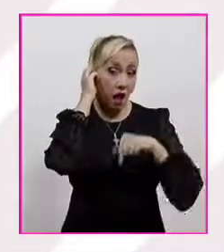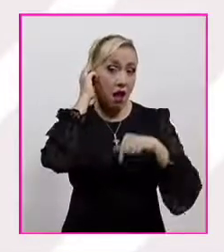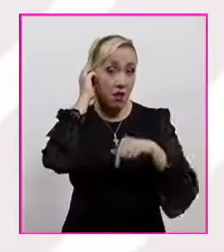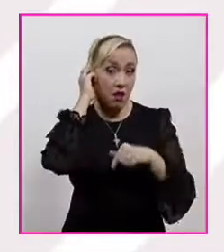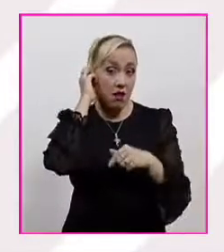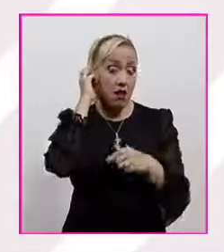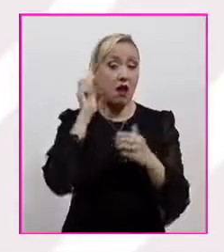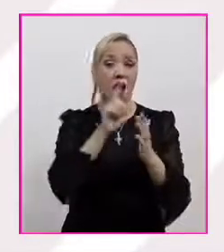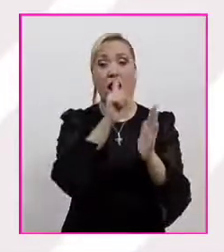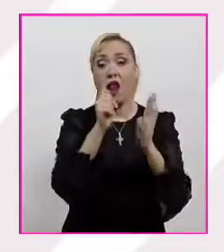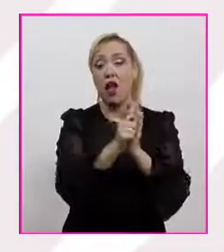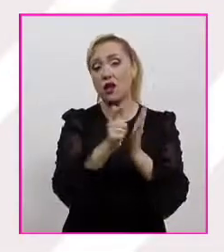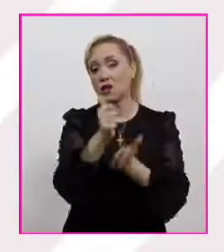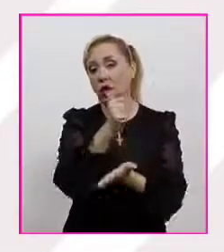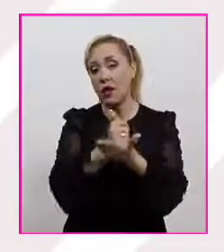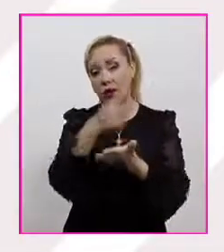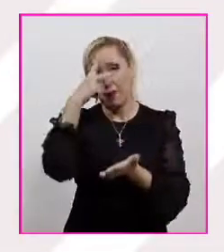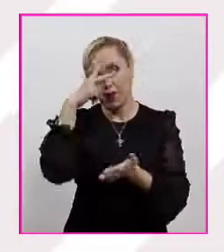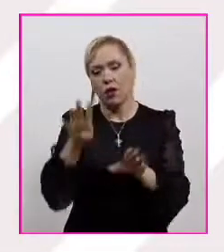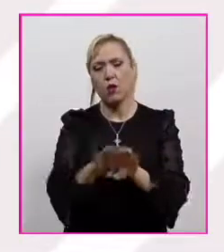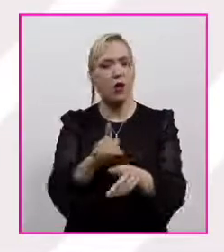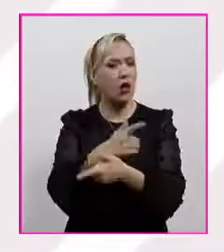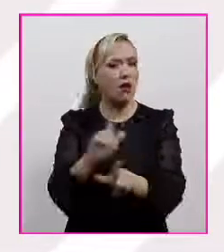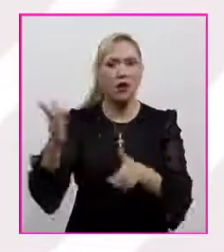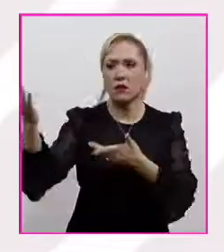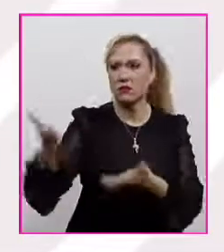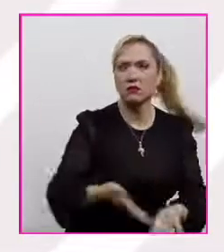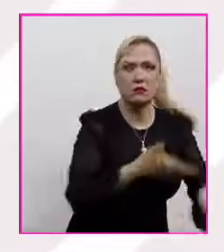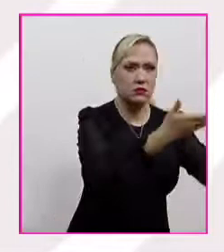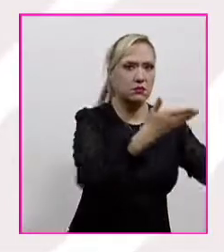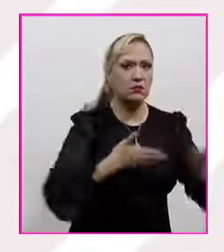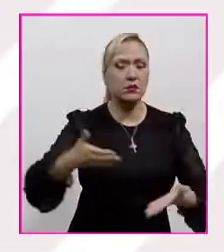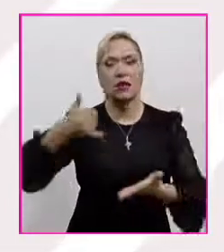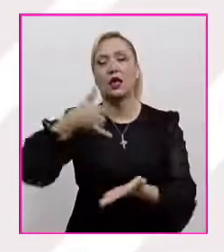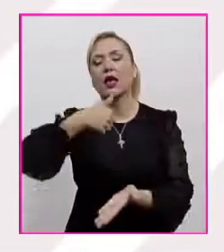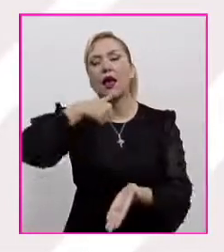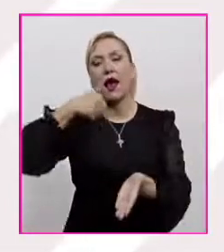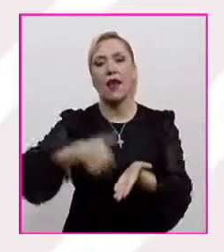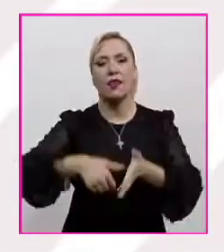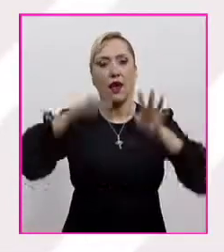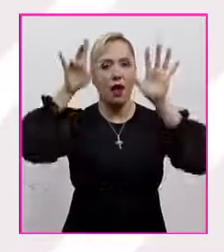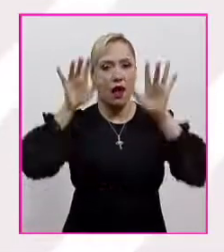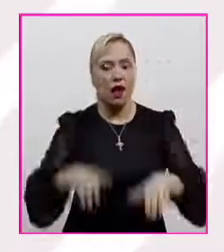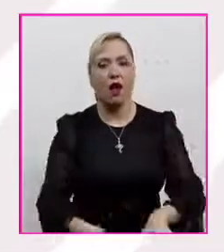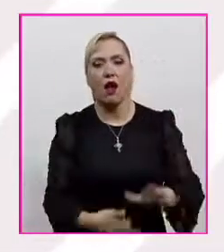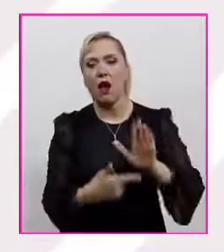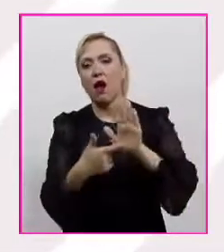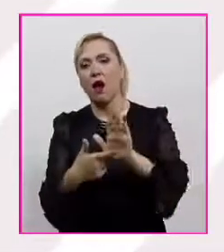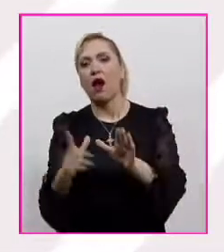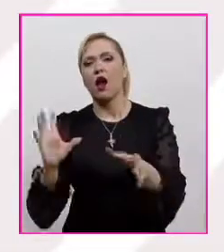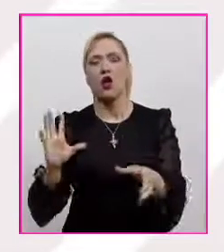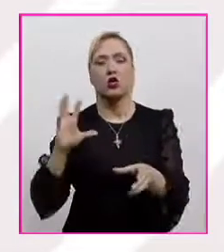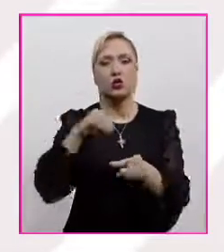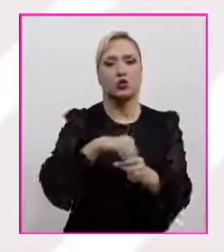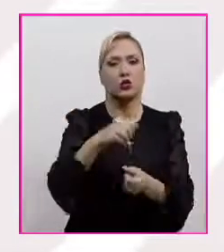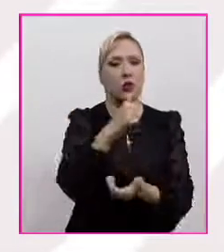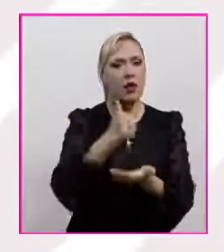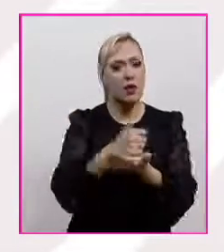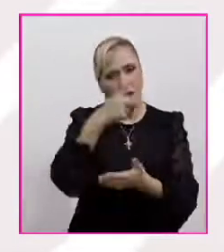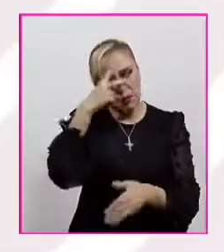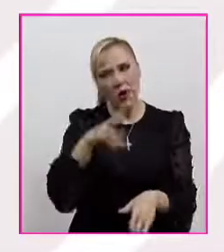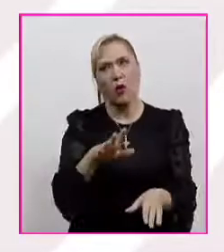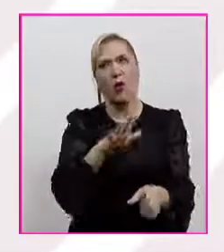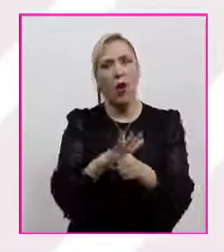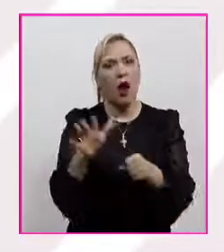pero además que han participado con esta carta que se da desde la Secretaría de Inclusión aquí en la Ciudad de México. En fin, ¿qué cosas